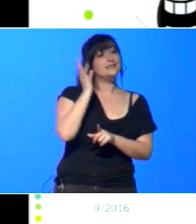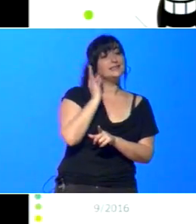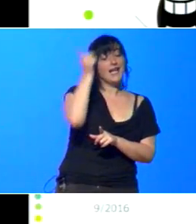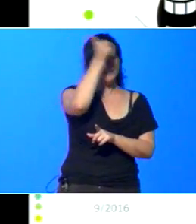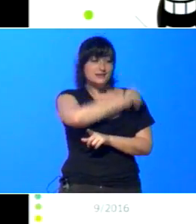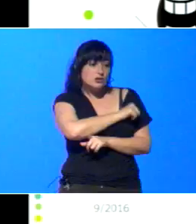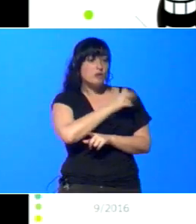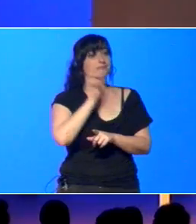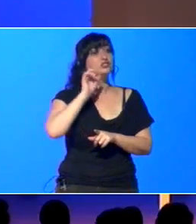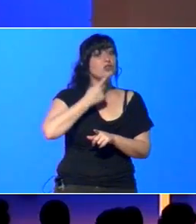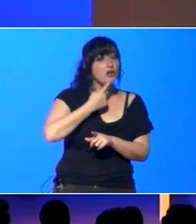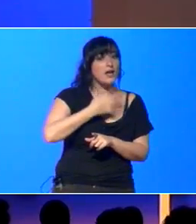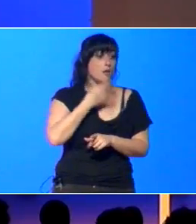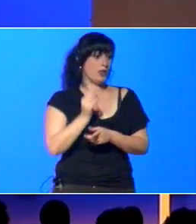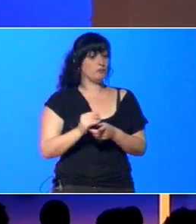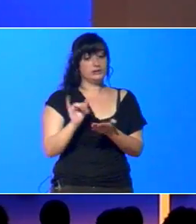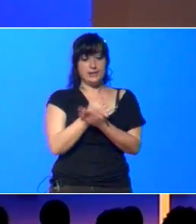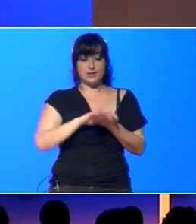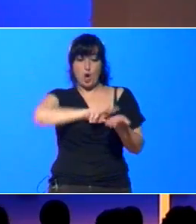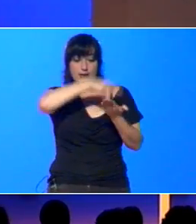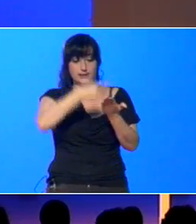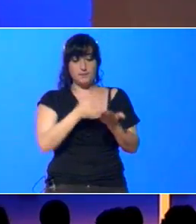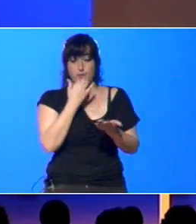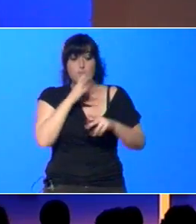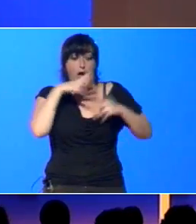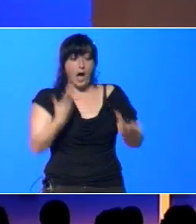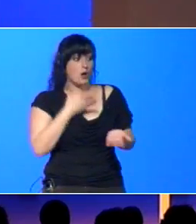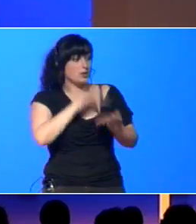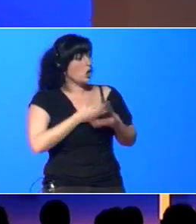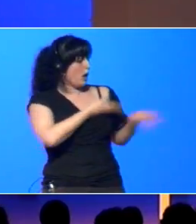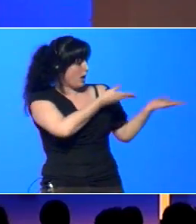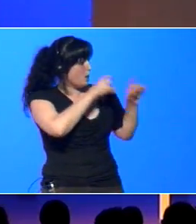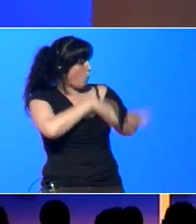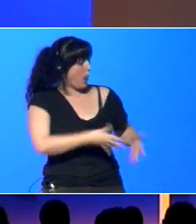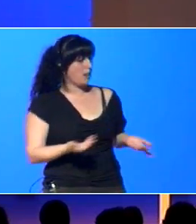otro tipo de intérpretes como lo que están haciendo ahora. Entonces, cada persona necesita